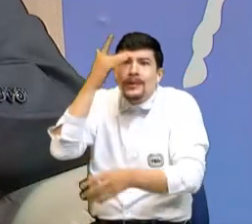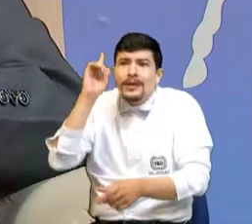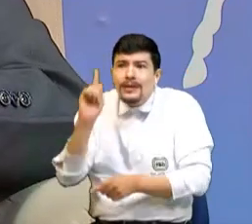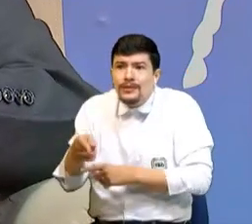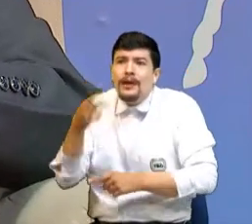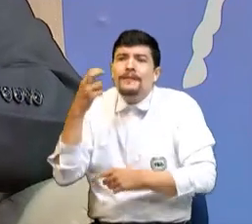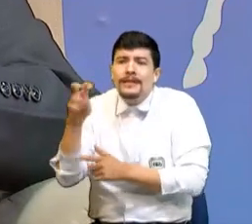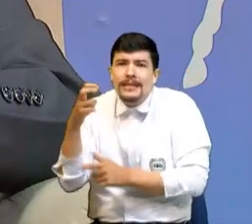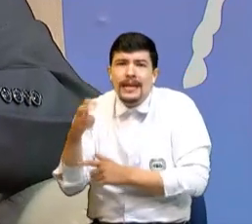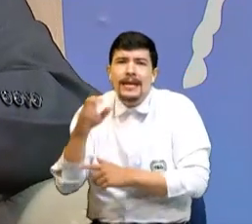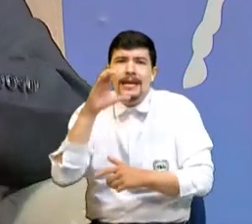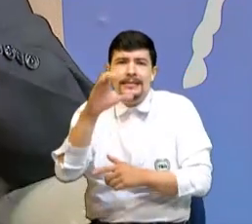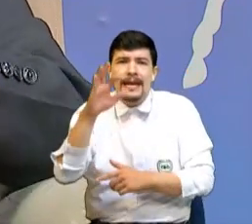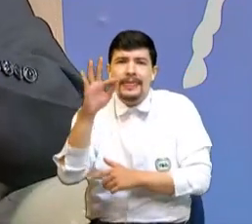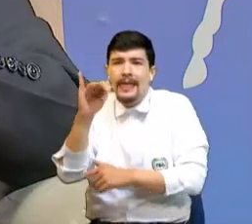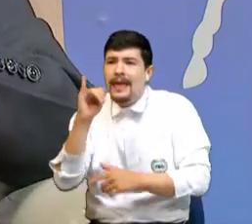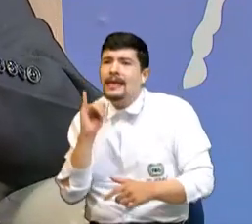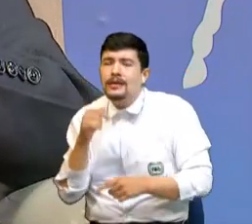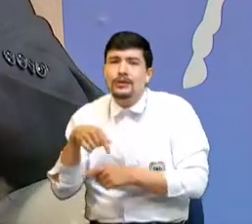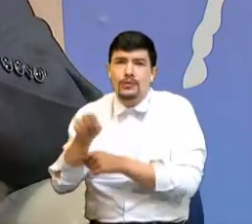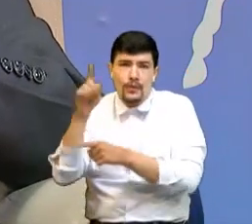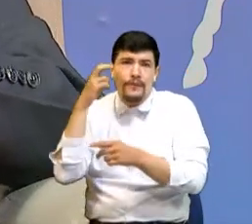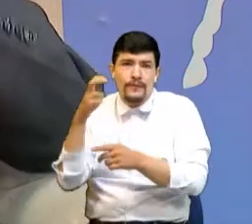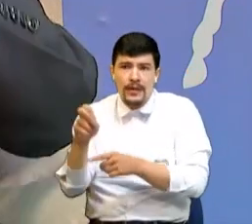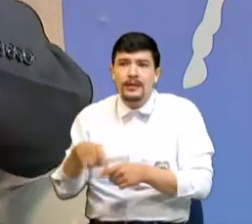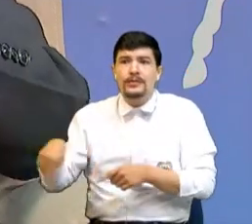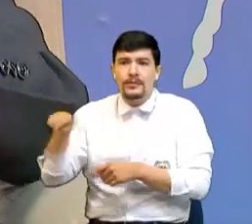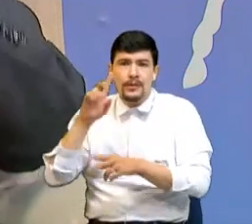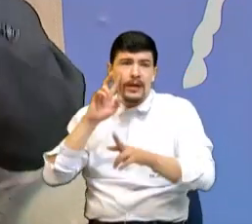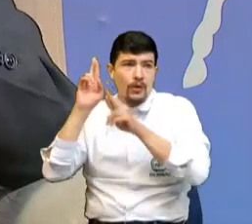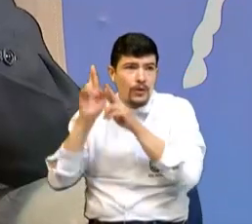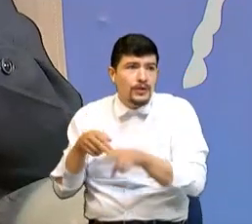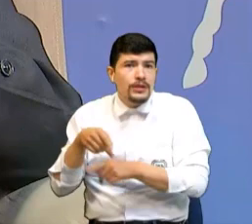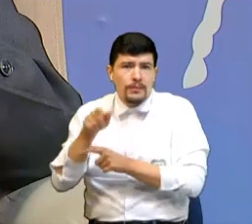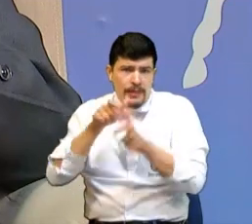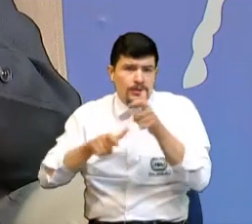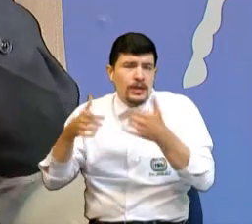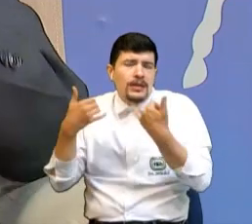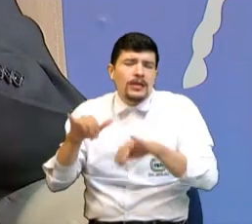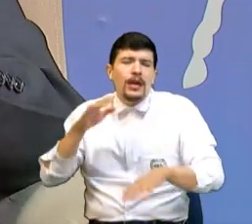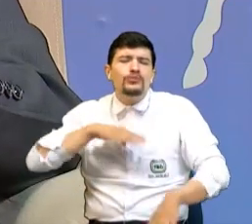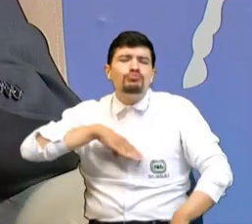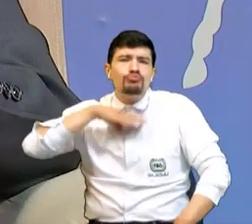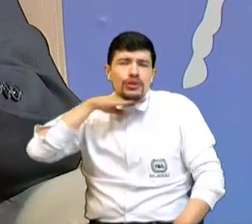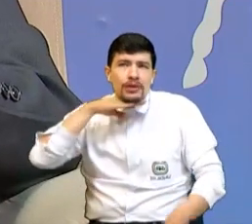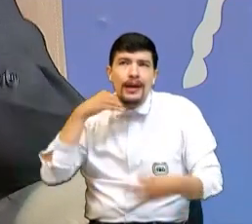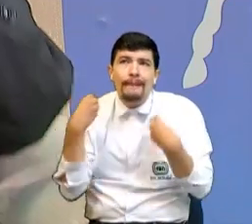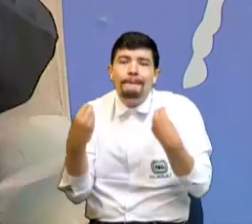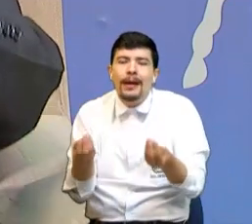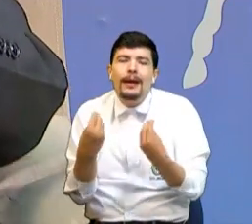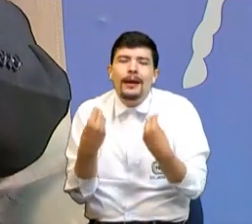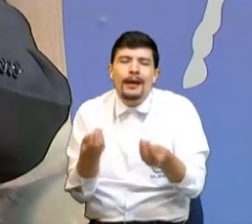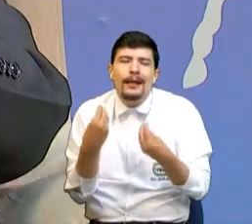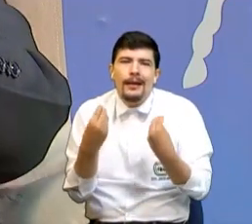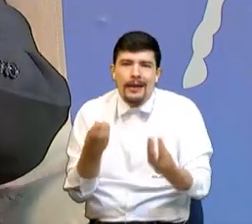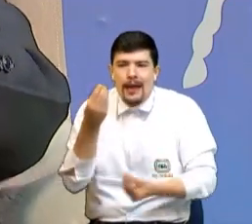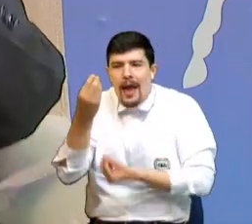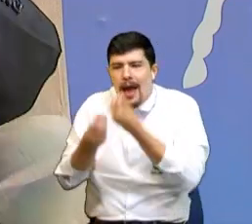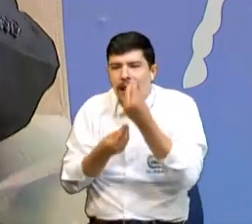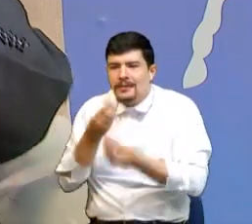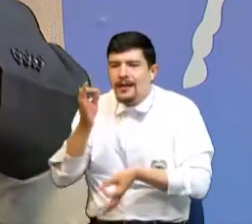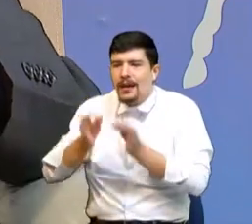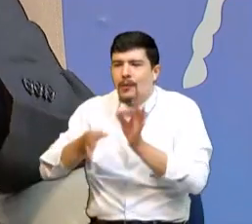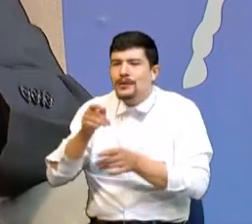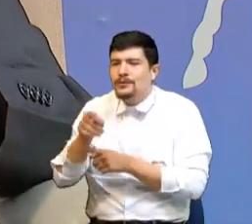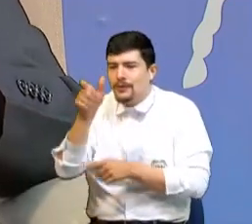del CTI, tiene a su disposición el personal que considera es el suficiente para llevar a juicio a una persona.